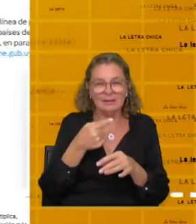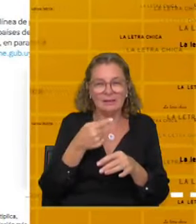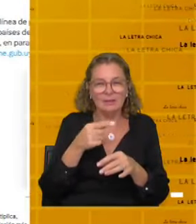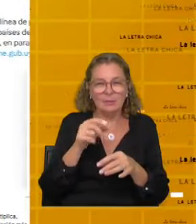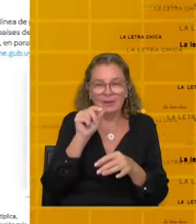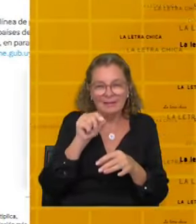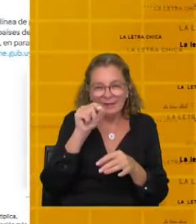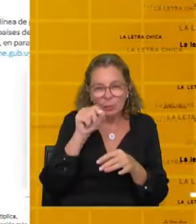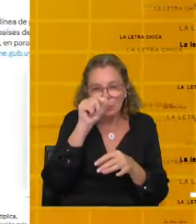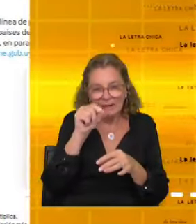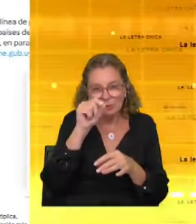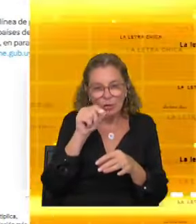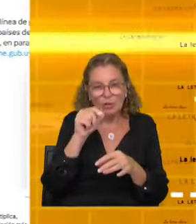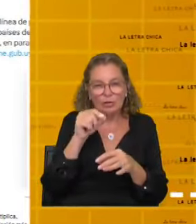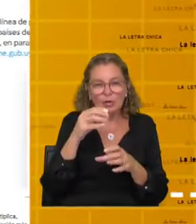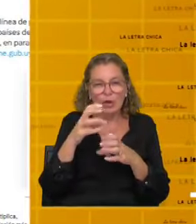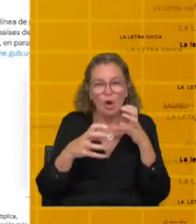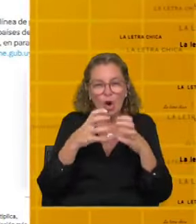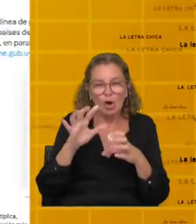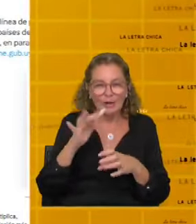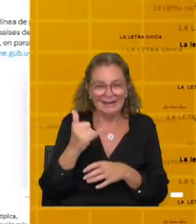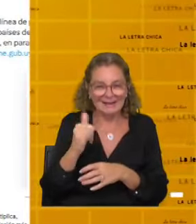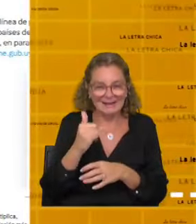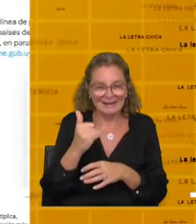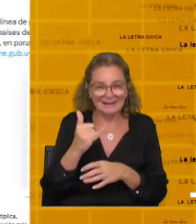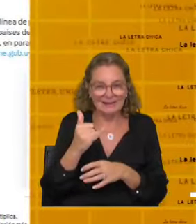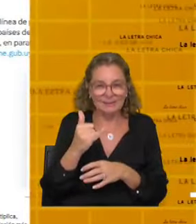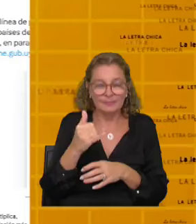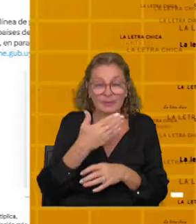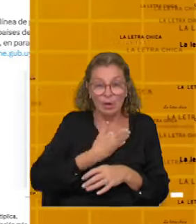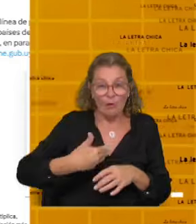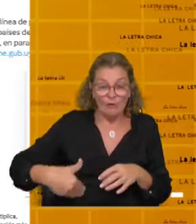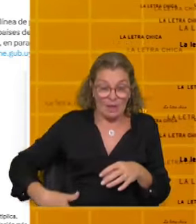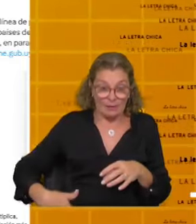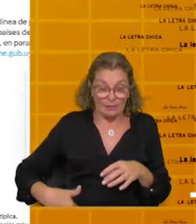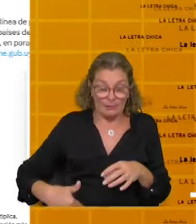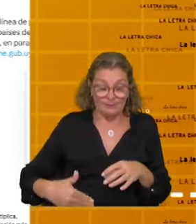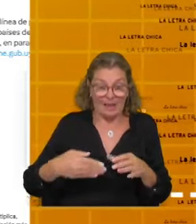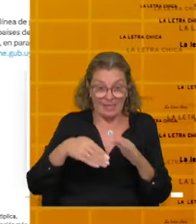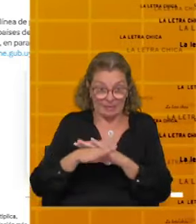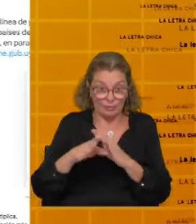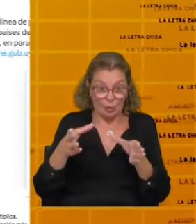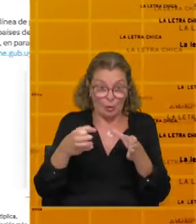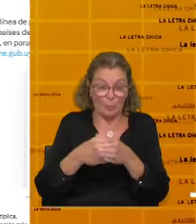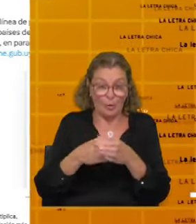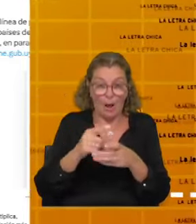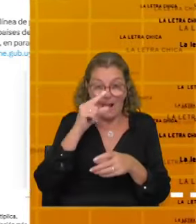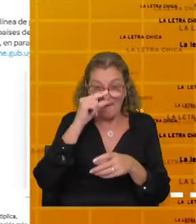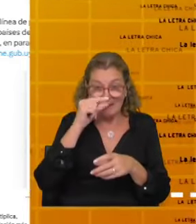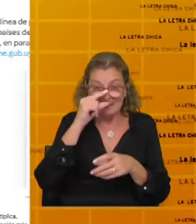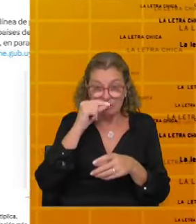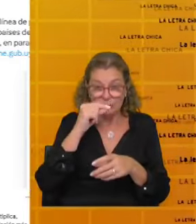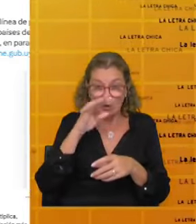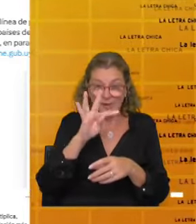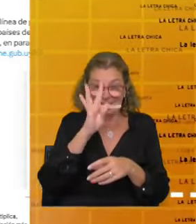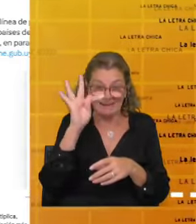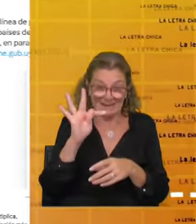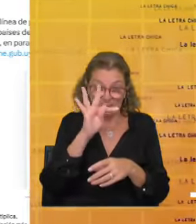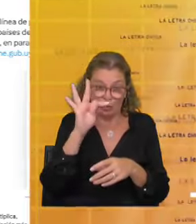circulitos eh que son celestes son actores del Go que pertenecen al gobierno los amarillos son técnicos